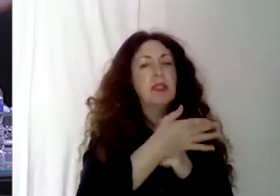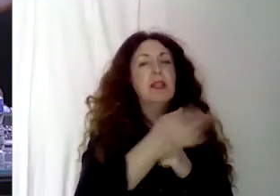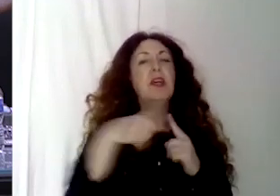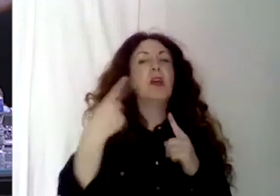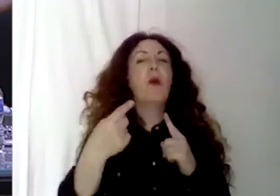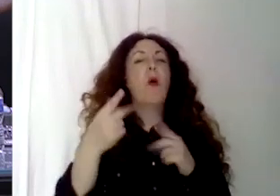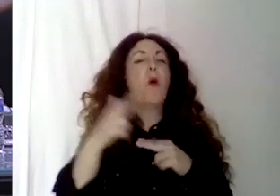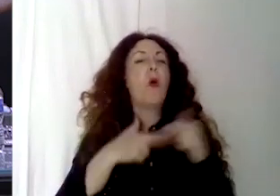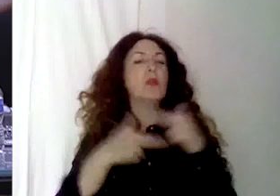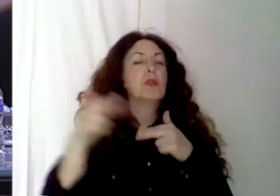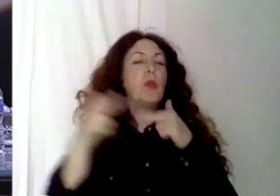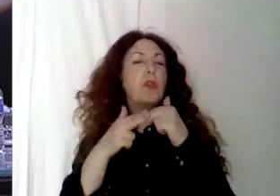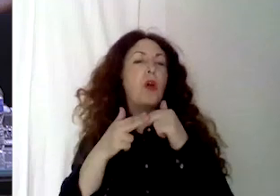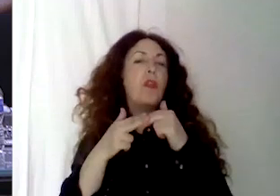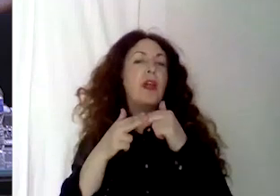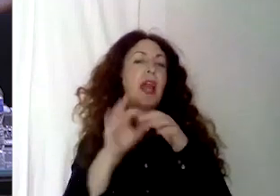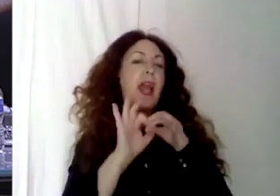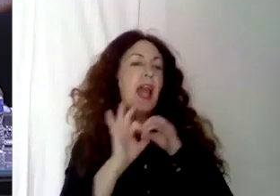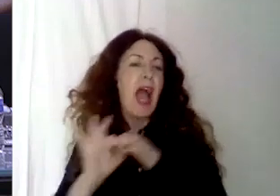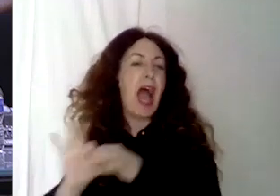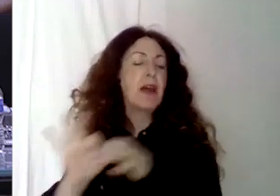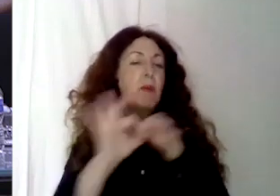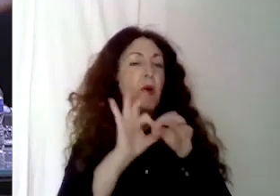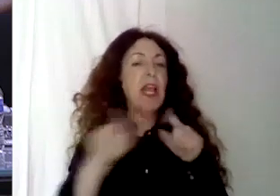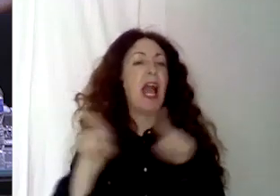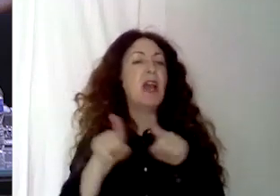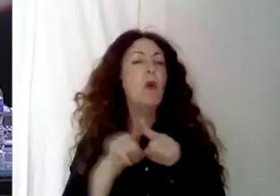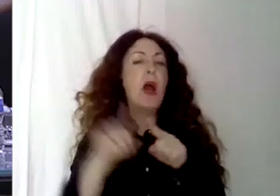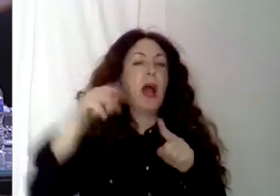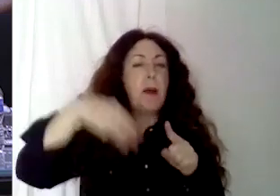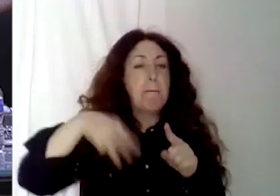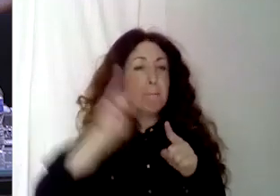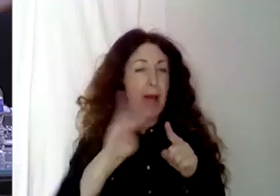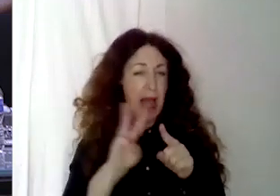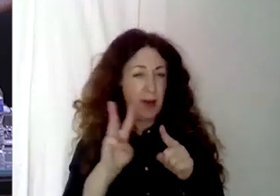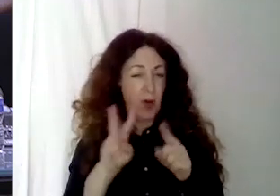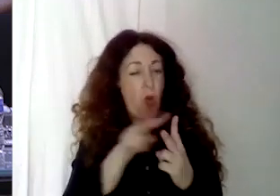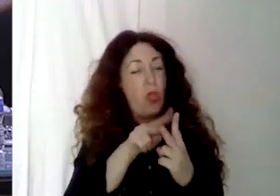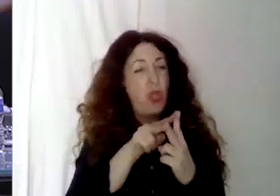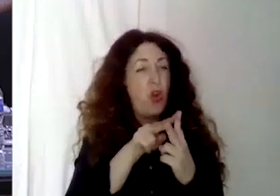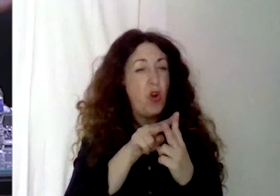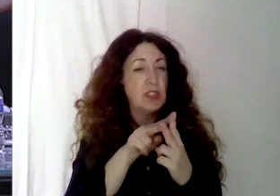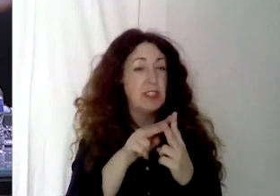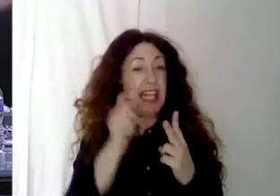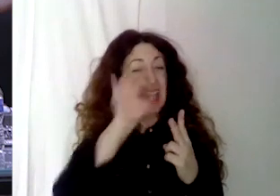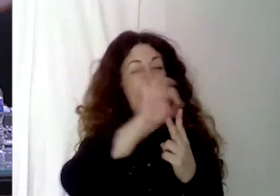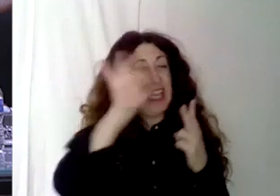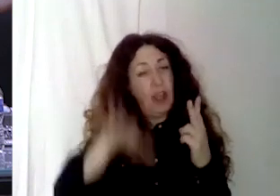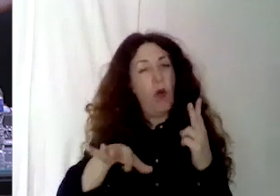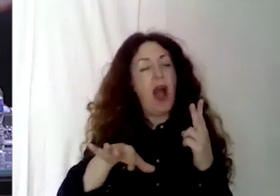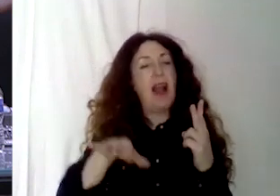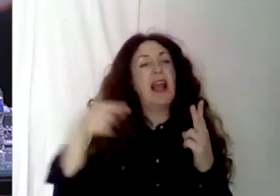armónico como ha hecho Marlowe. Vive una tensión como ambos, pero su tensión es